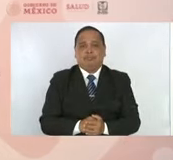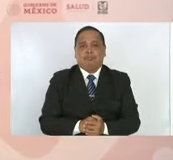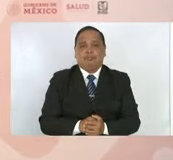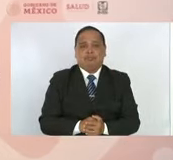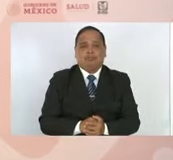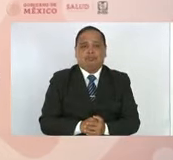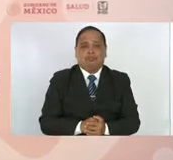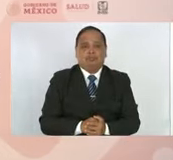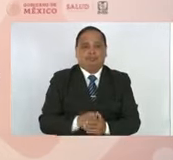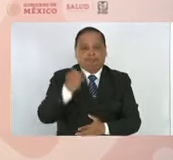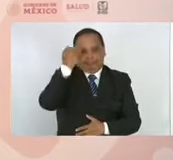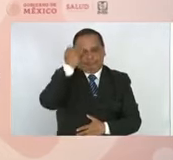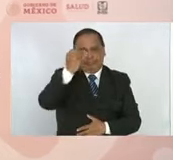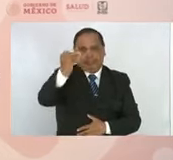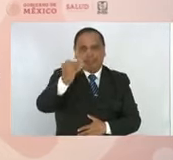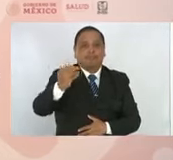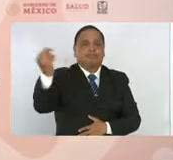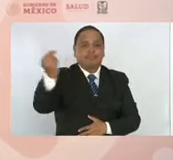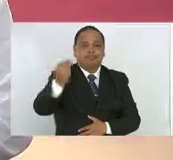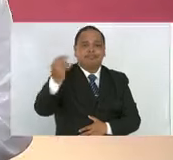necesitaron en ese tiempo